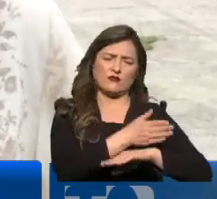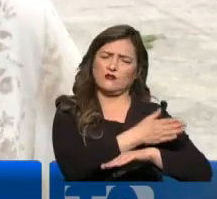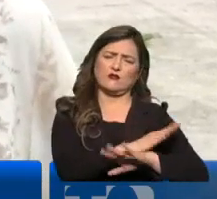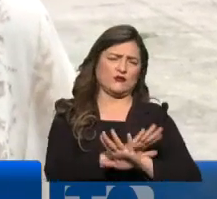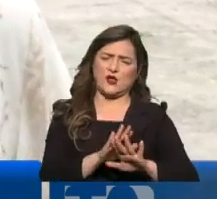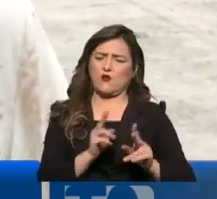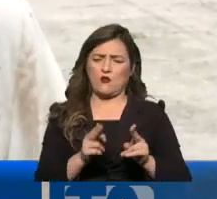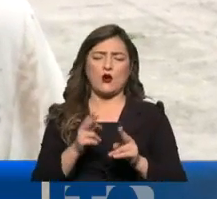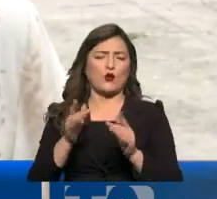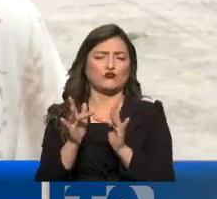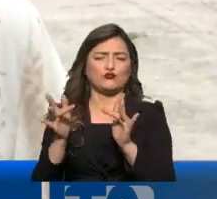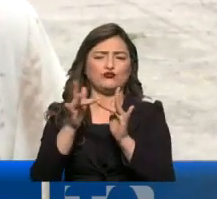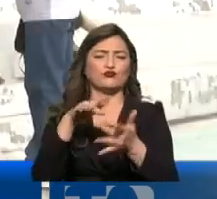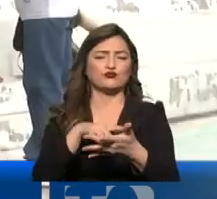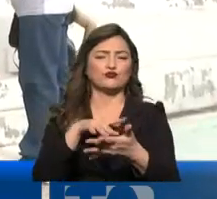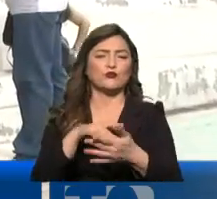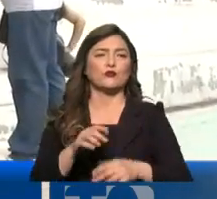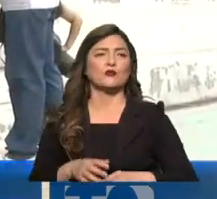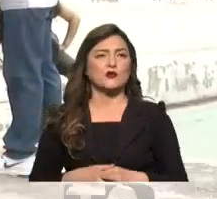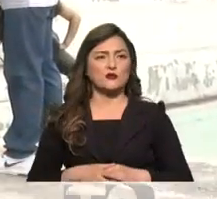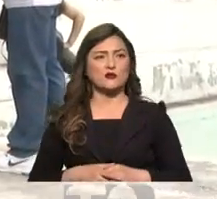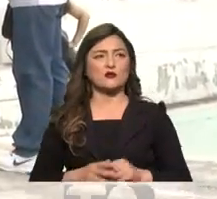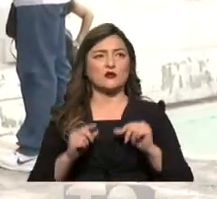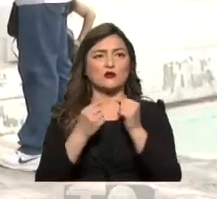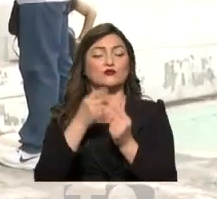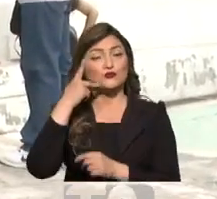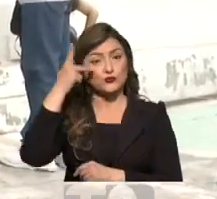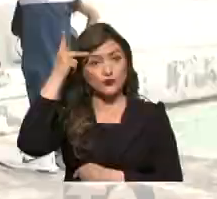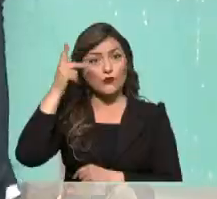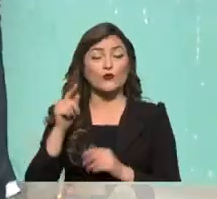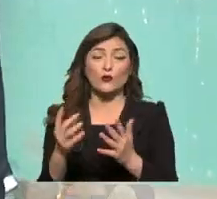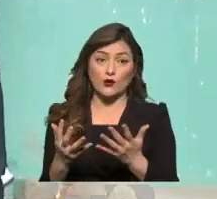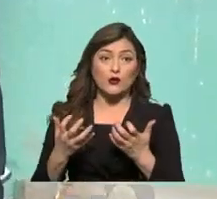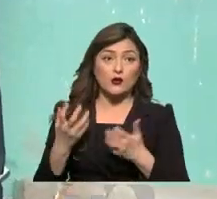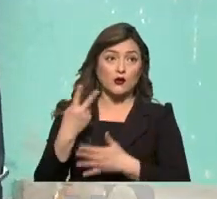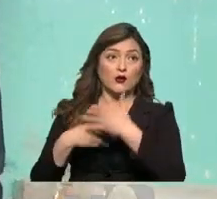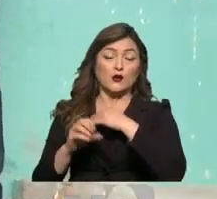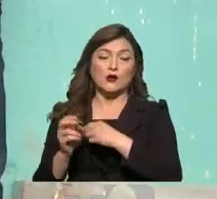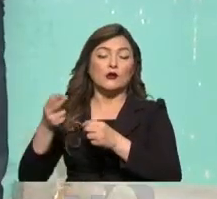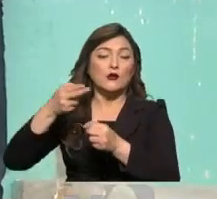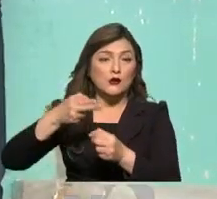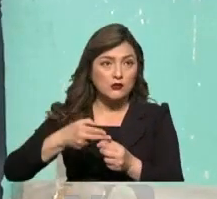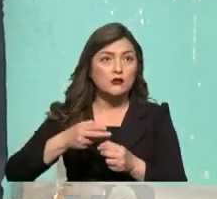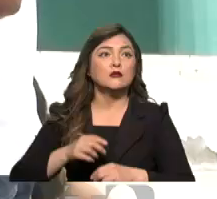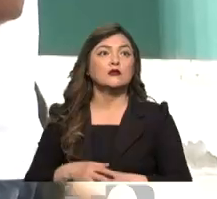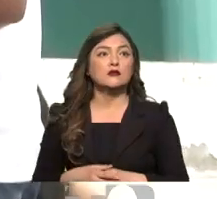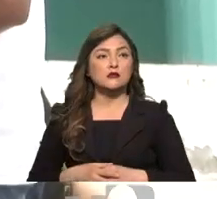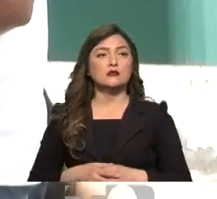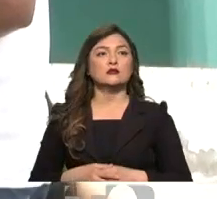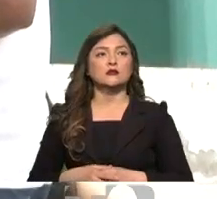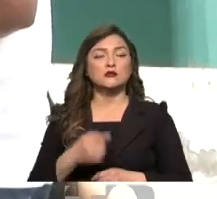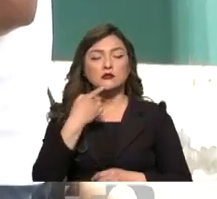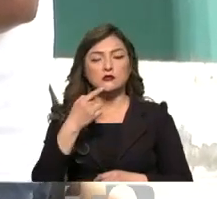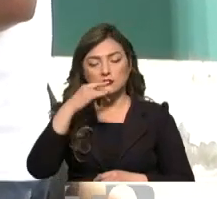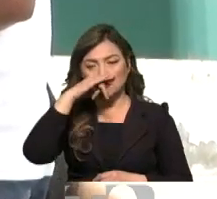anteriormente con nuestros estudiantes. El minúsculo grupo de padres que sí querían que sus hijos vuelvan a clases presenciales destacan